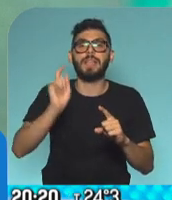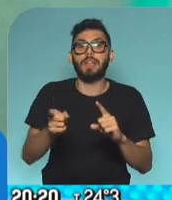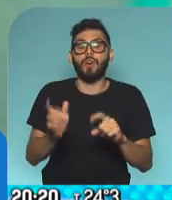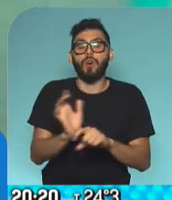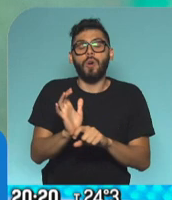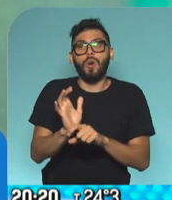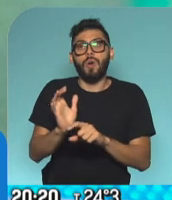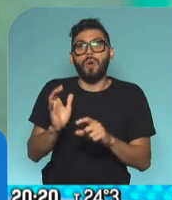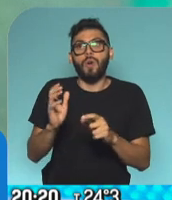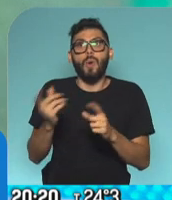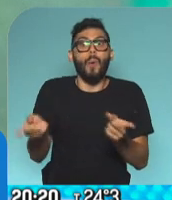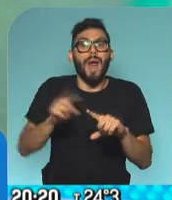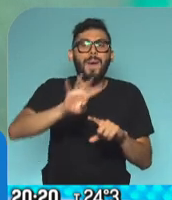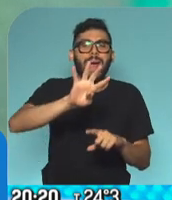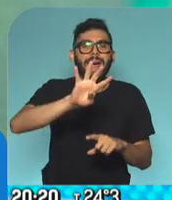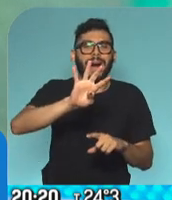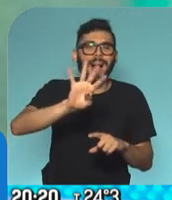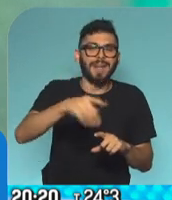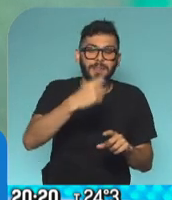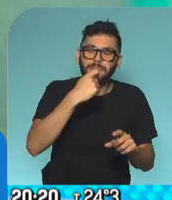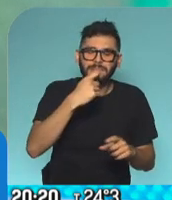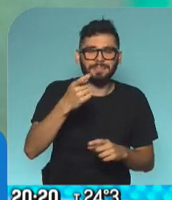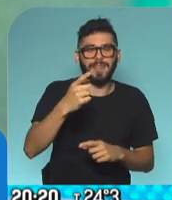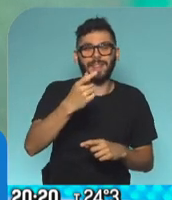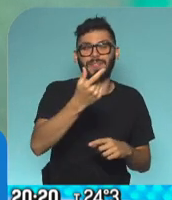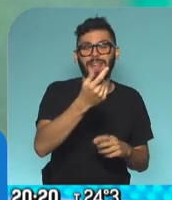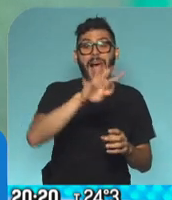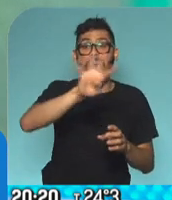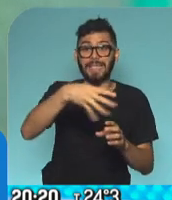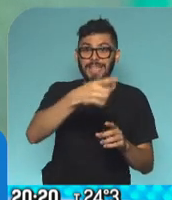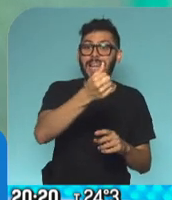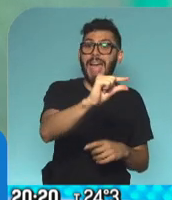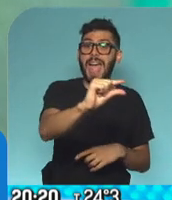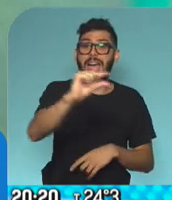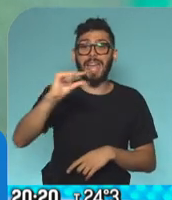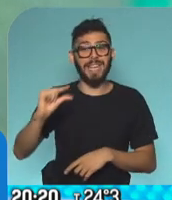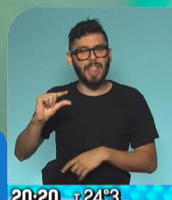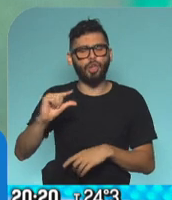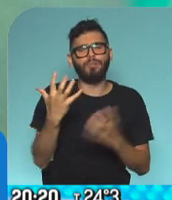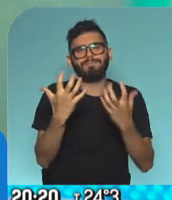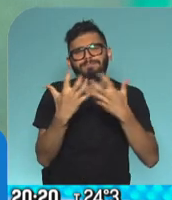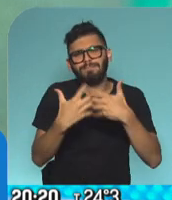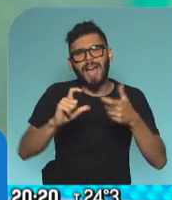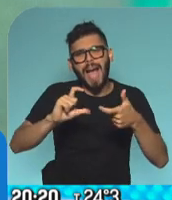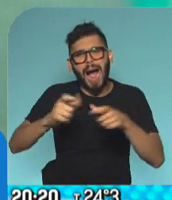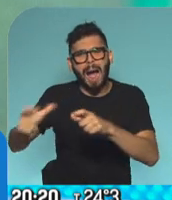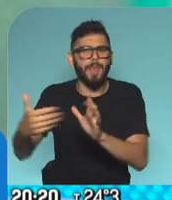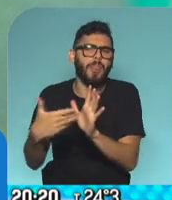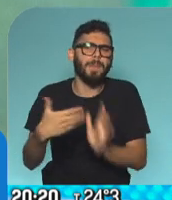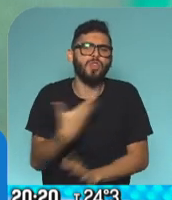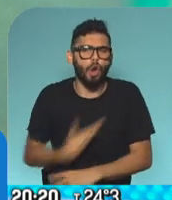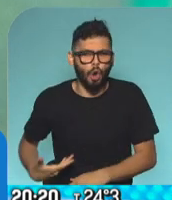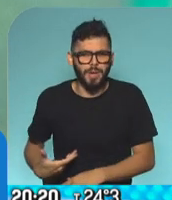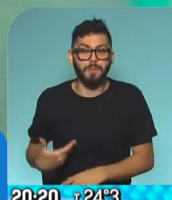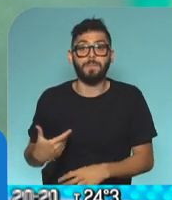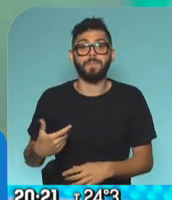consiste que el crédito onces ha tenido diferencias diferentes formas en la medida que han cambiado los gobiernos la verdad es que